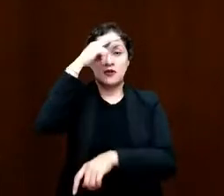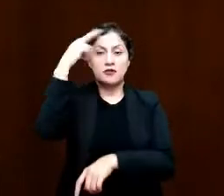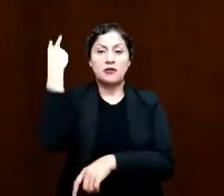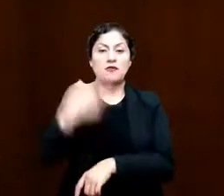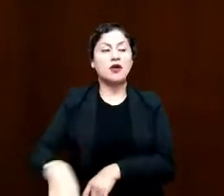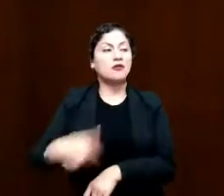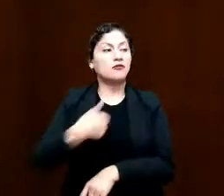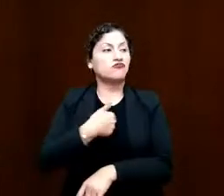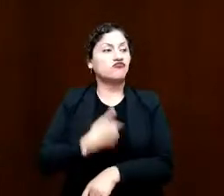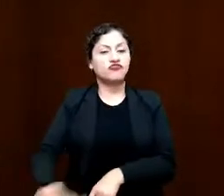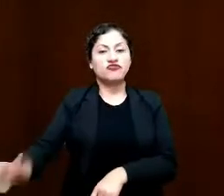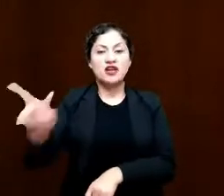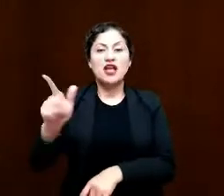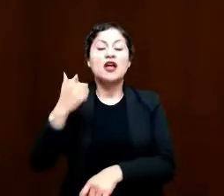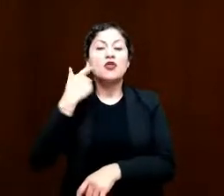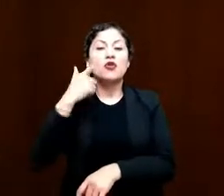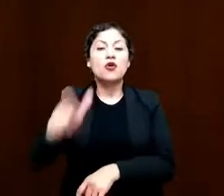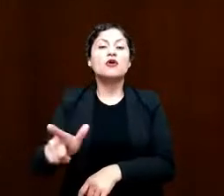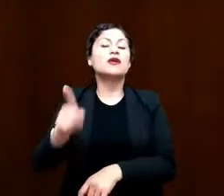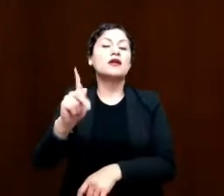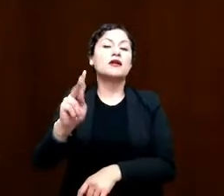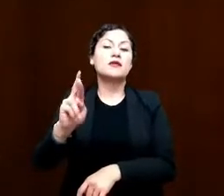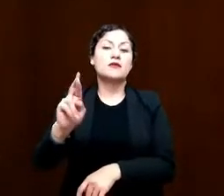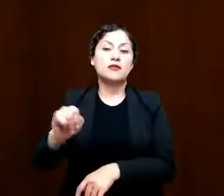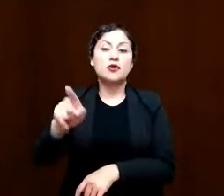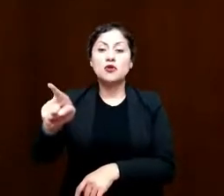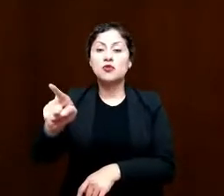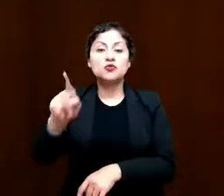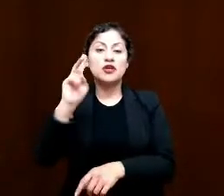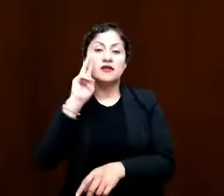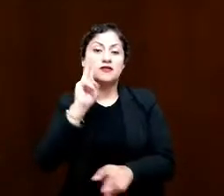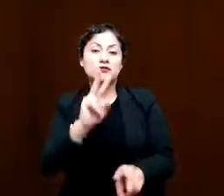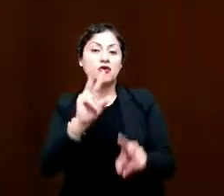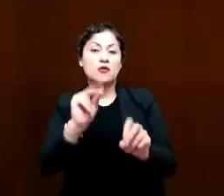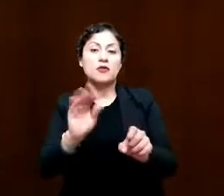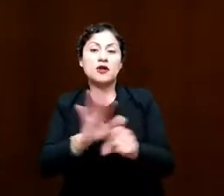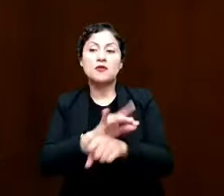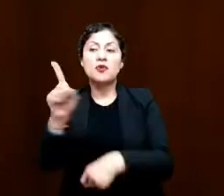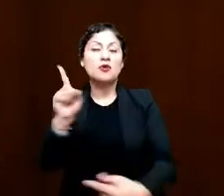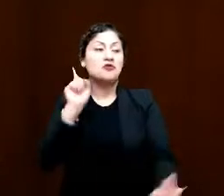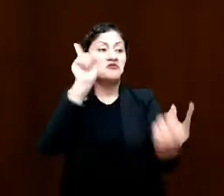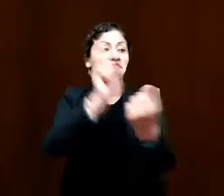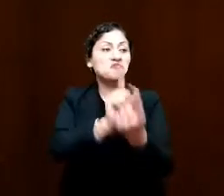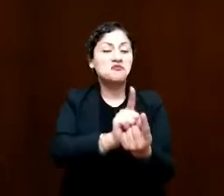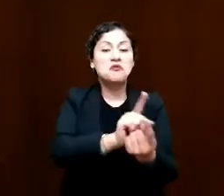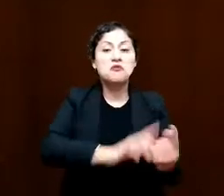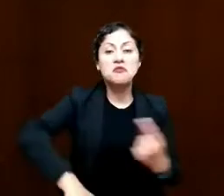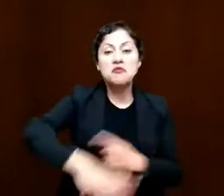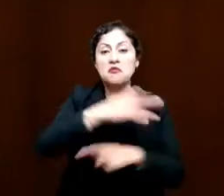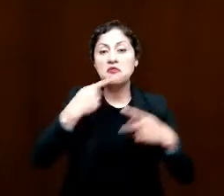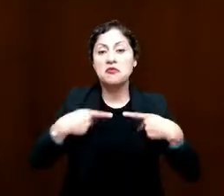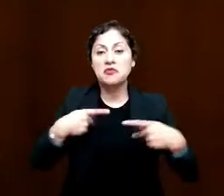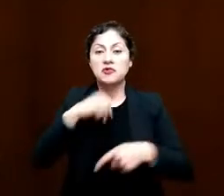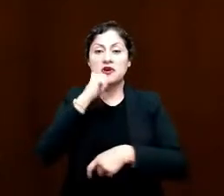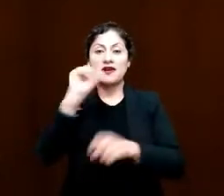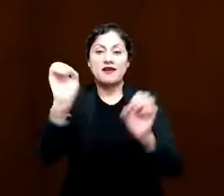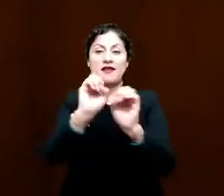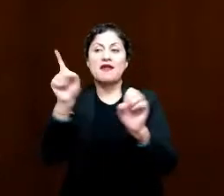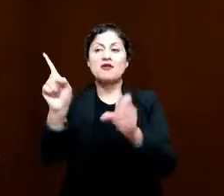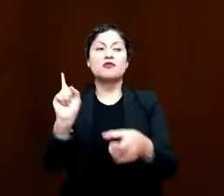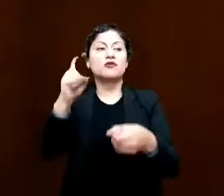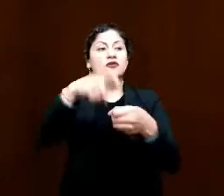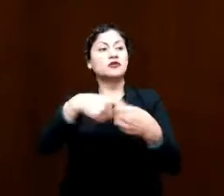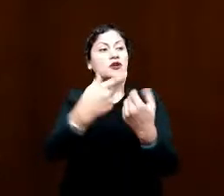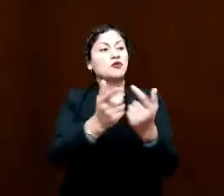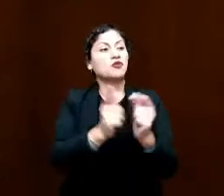no lo ven porque ni por error dialogan con el pueblo no están integrados en ningún espacio social Pero